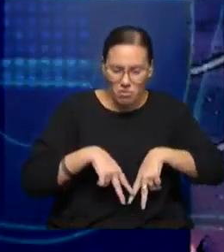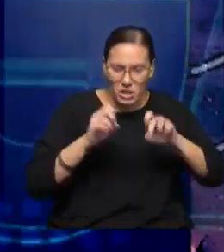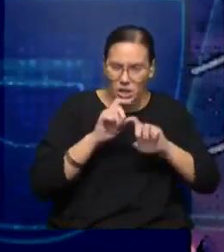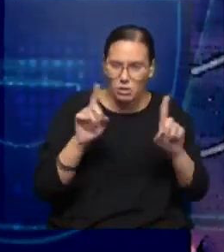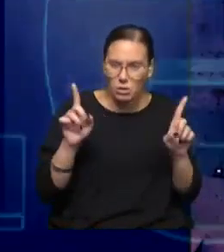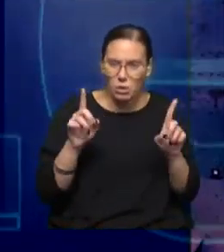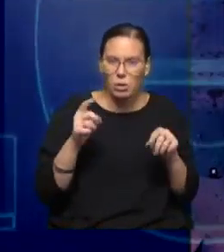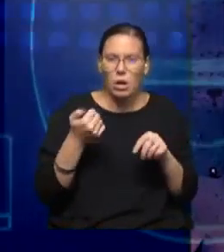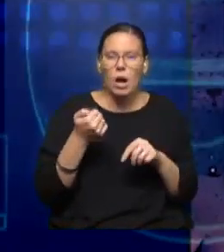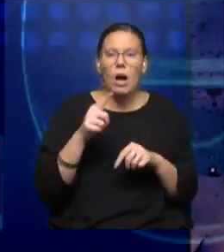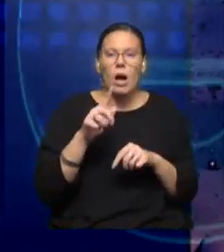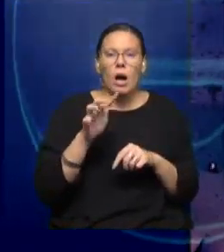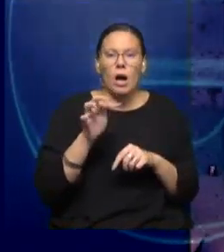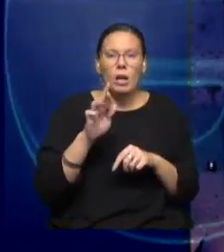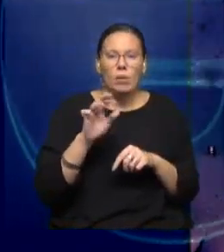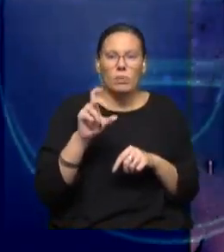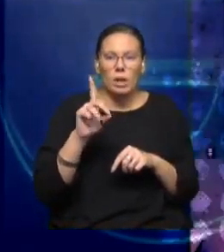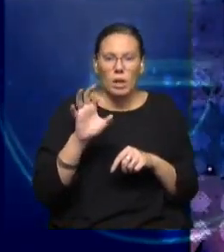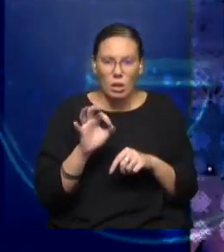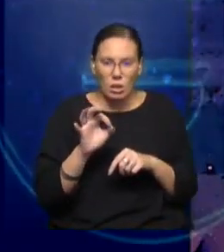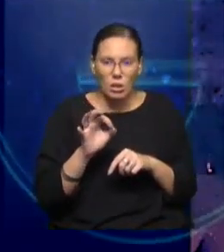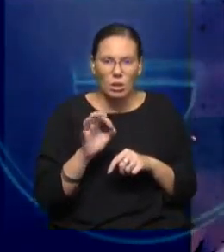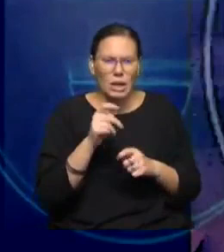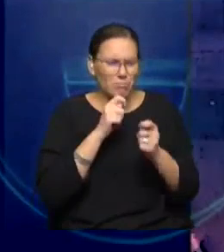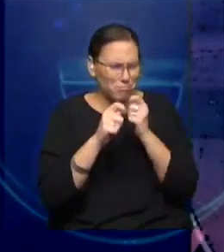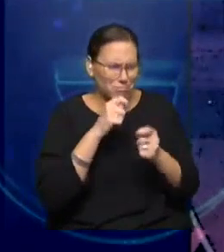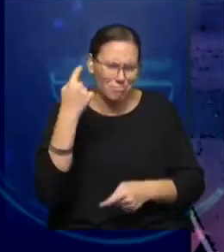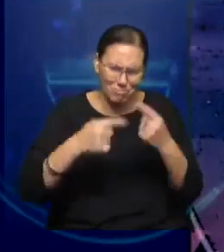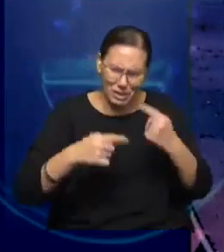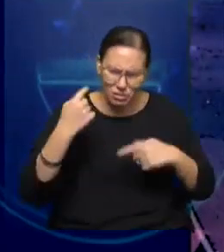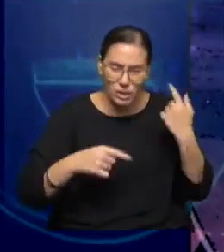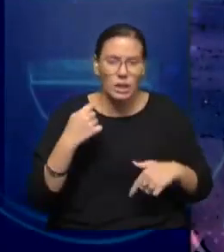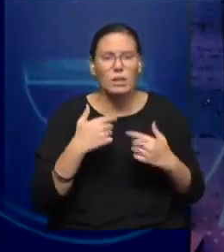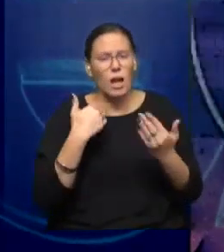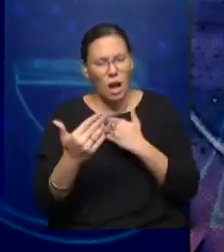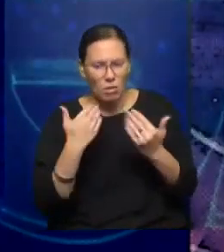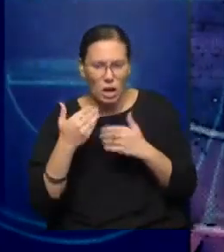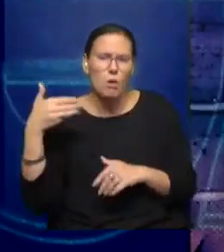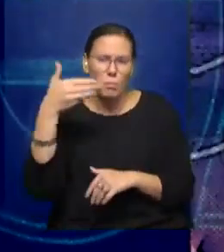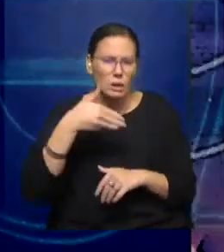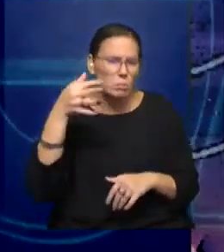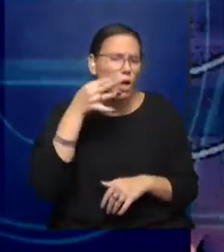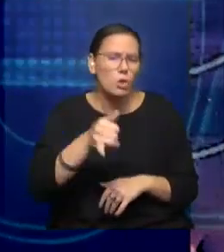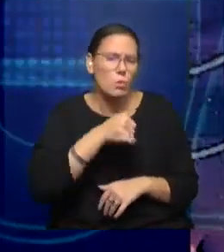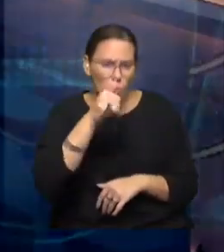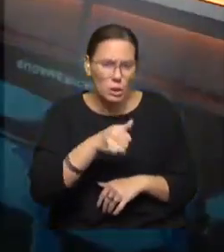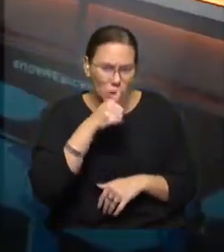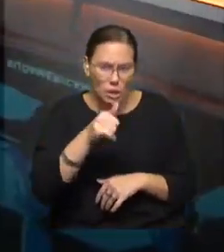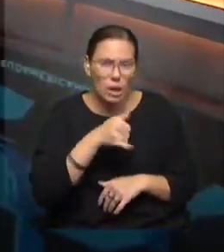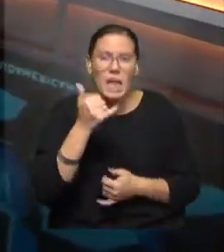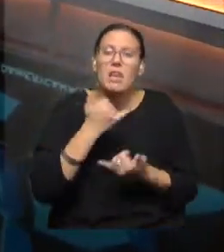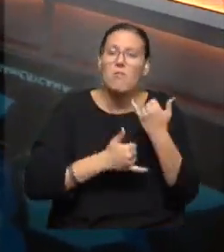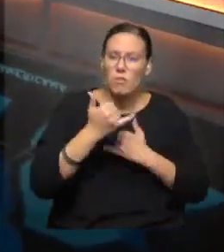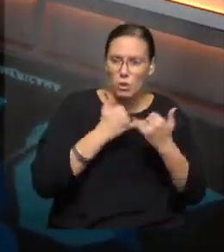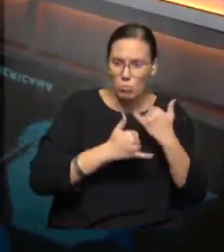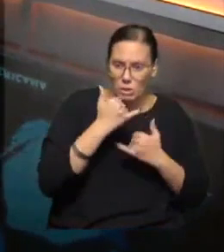en realidad Alfredo es un tipo que ha dado una gran cantidad de entrevistas reportajes ha participado en documentales digamos la